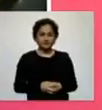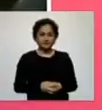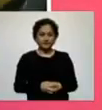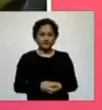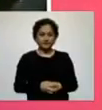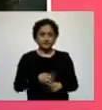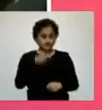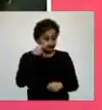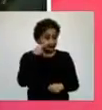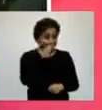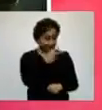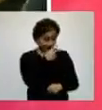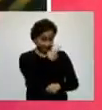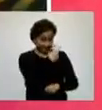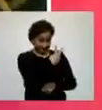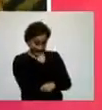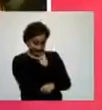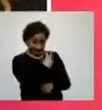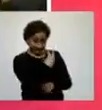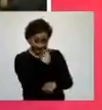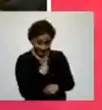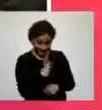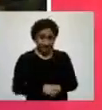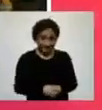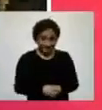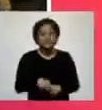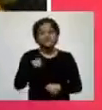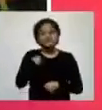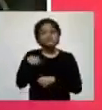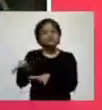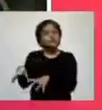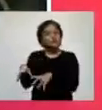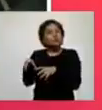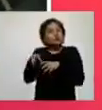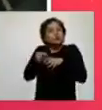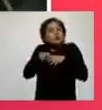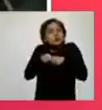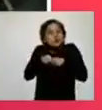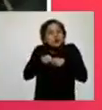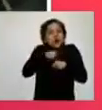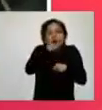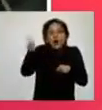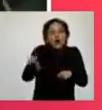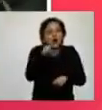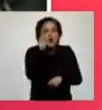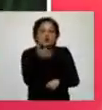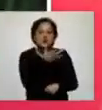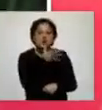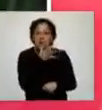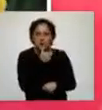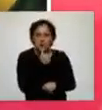¿Te fijaste? ¿Te fijaste? No cualquiera extrae néctar de esa flor. ¿Ah, no?